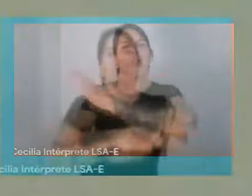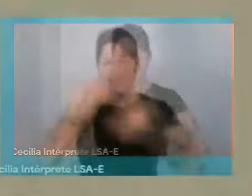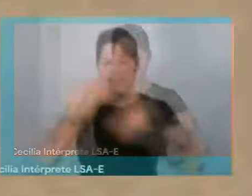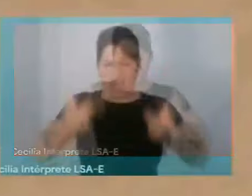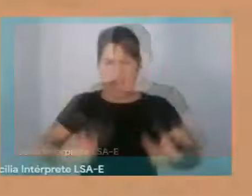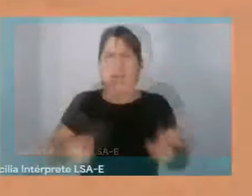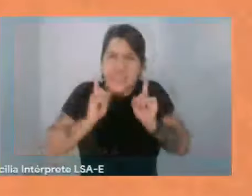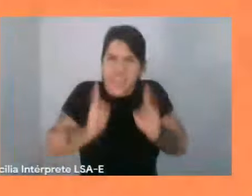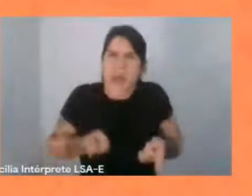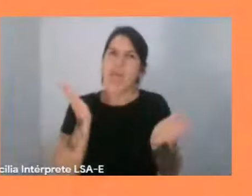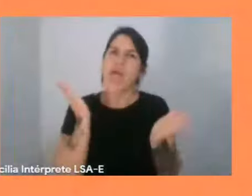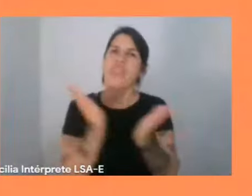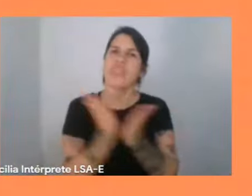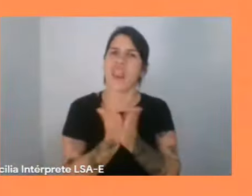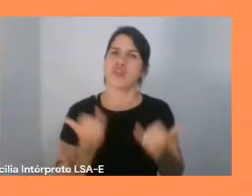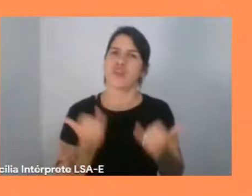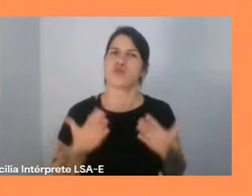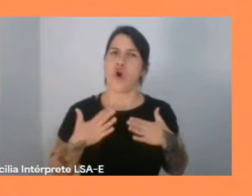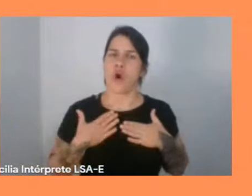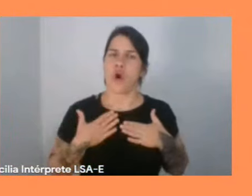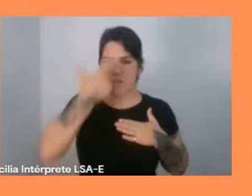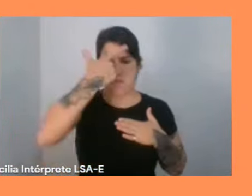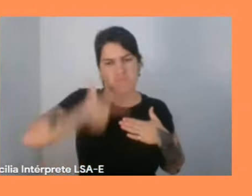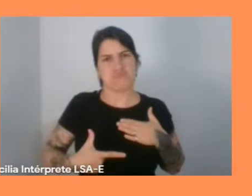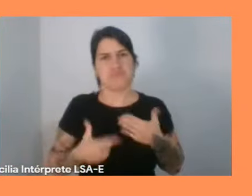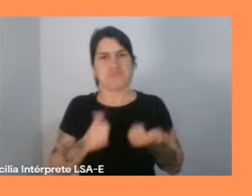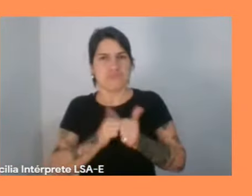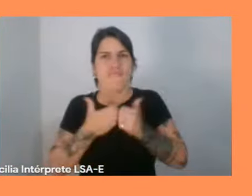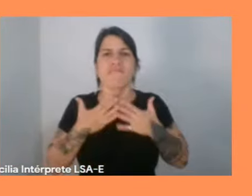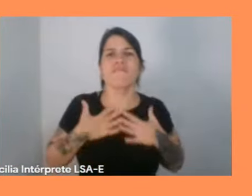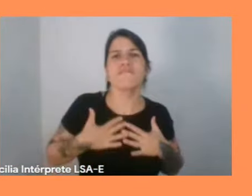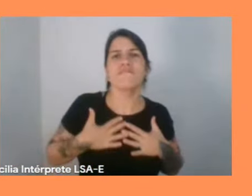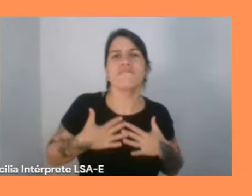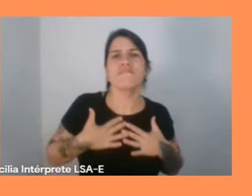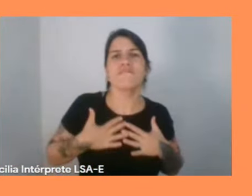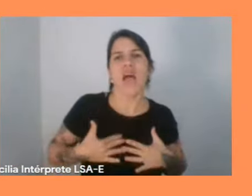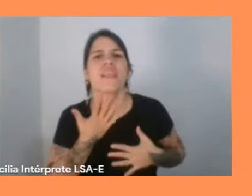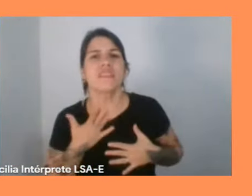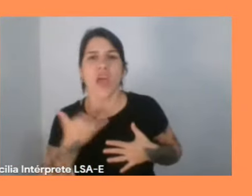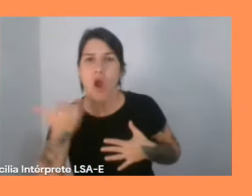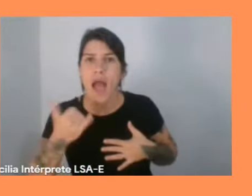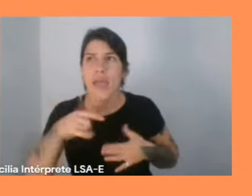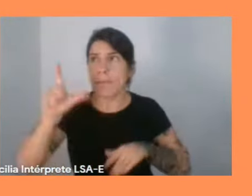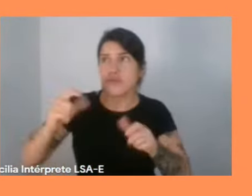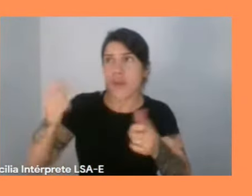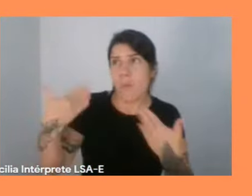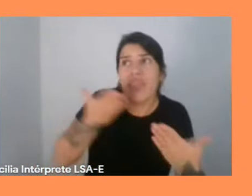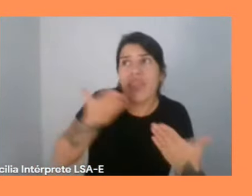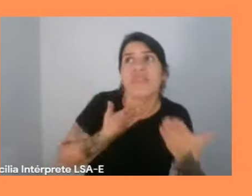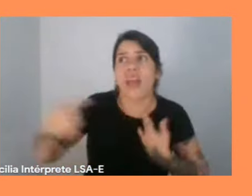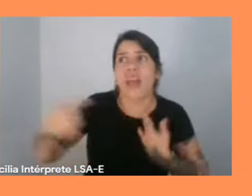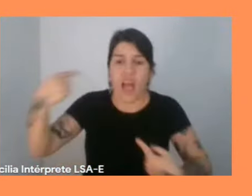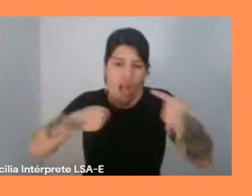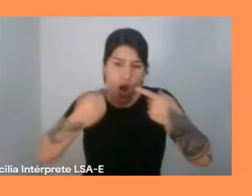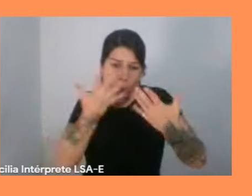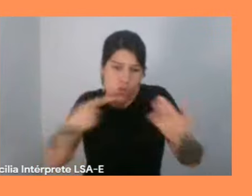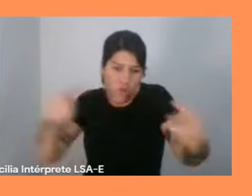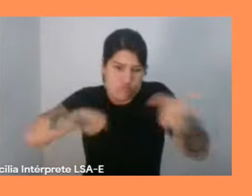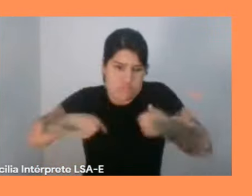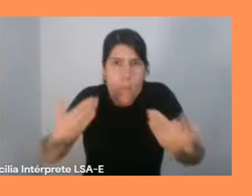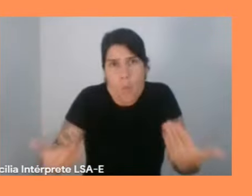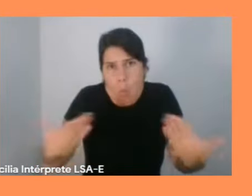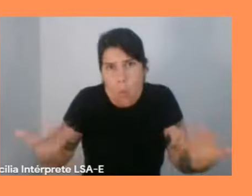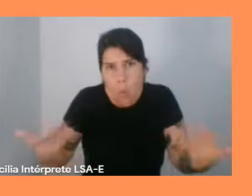sexuales, deseantes y deseades. La sexualidad de las personas con discapacidad ha sido